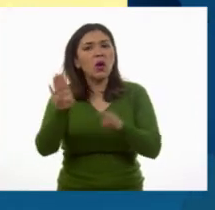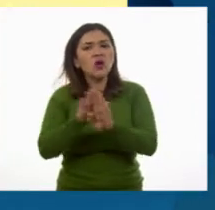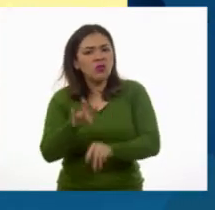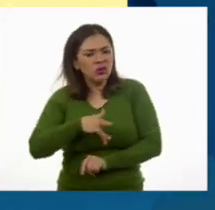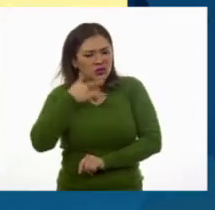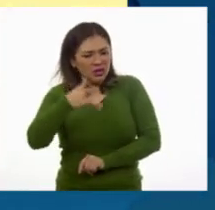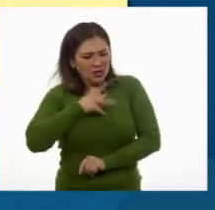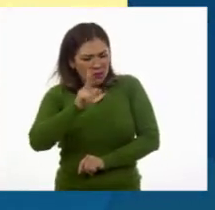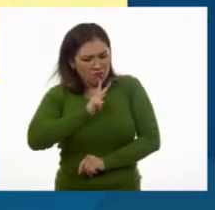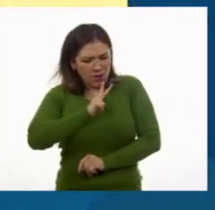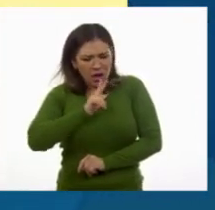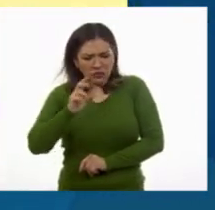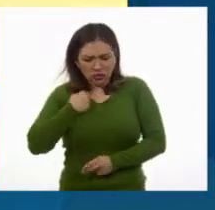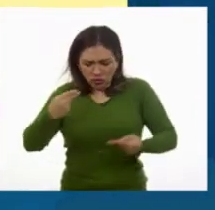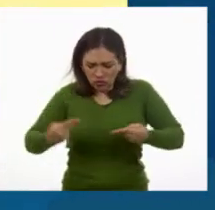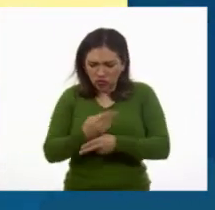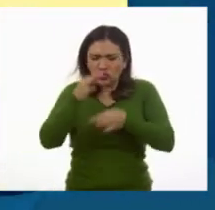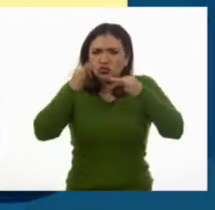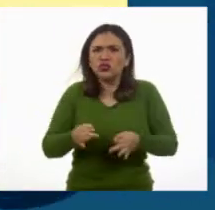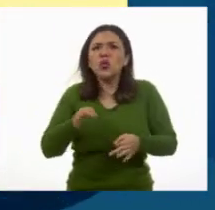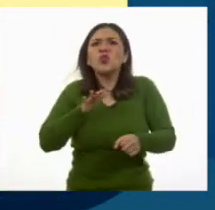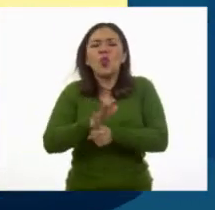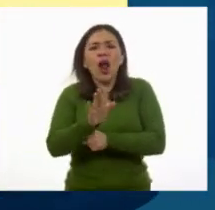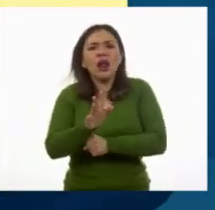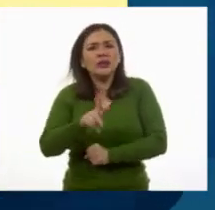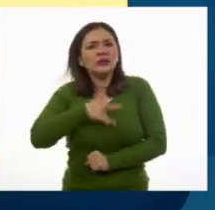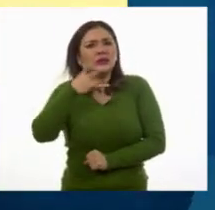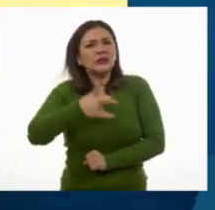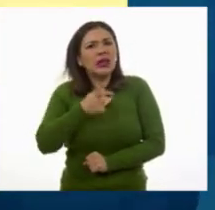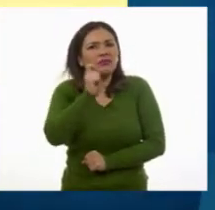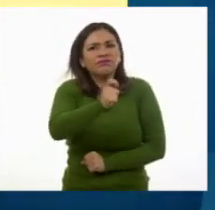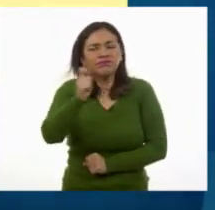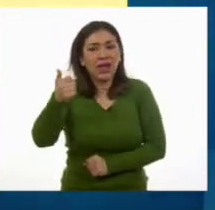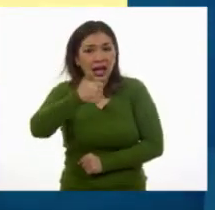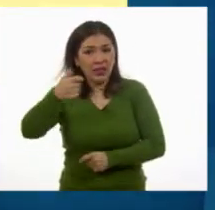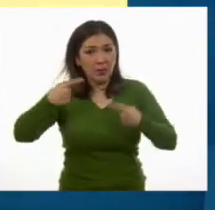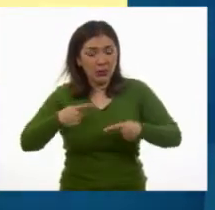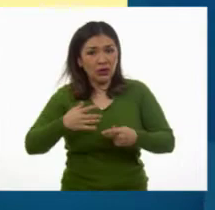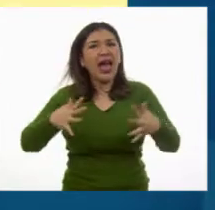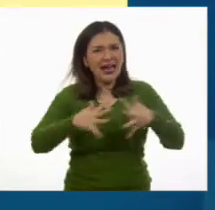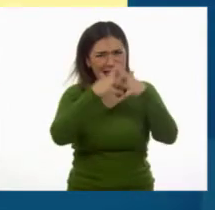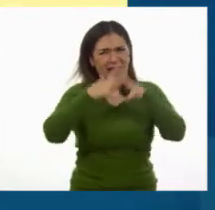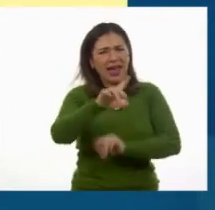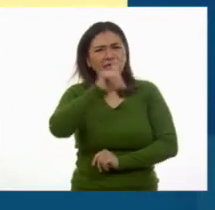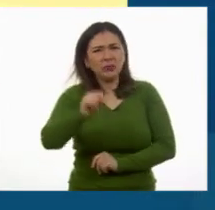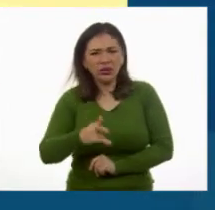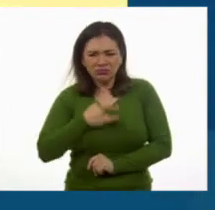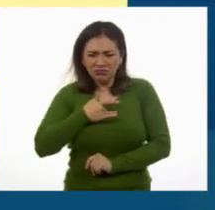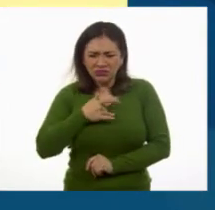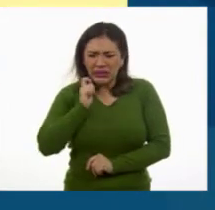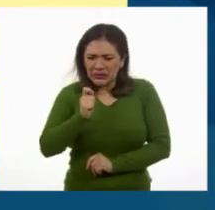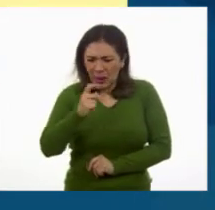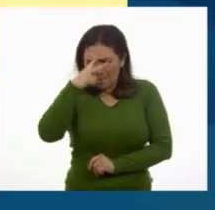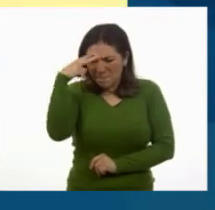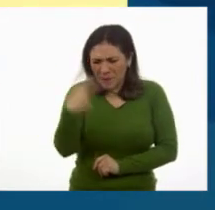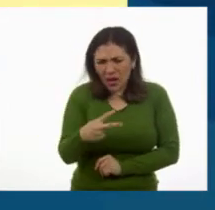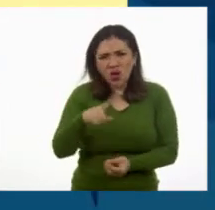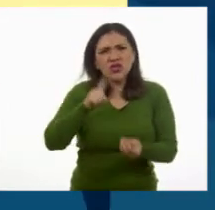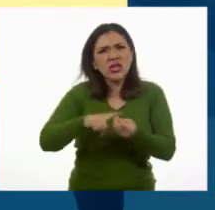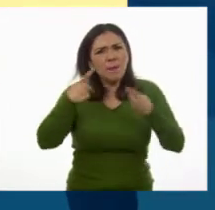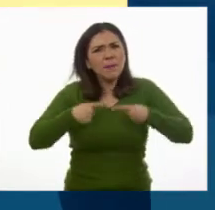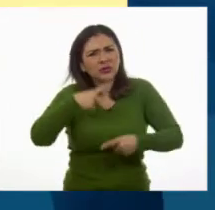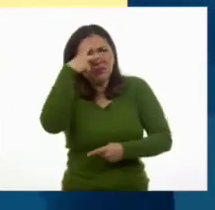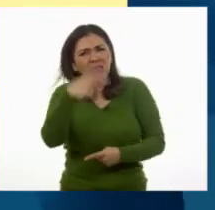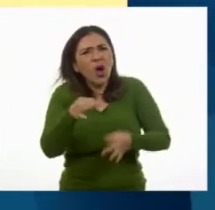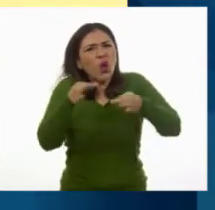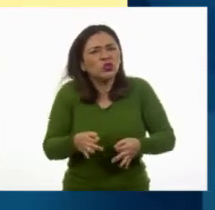identidad nacional, fue una crisis de la nación. Después de la guerra no quedaba claro qué era México, quiénes eran los